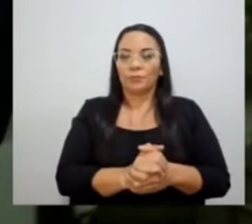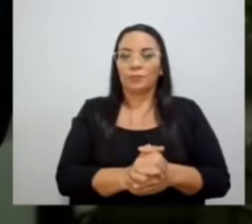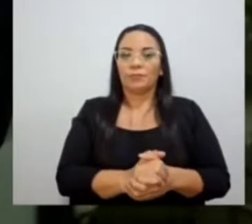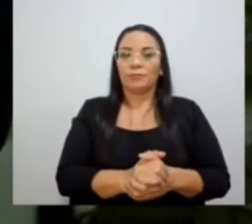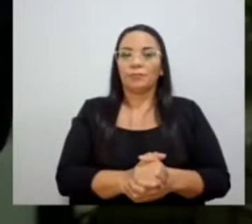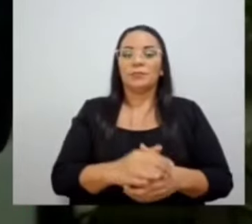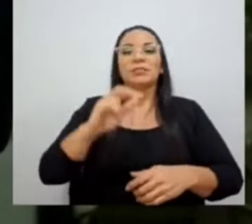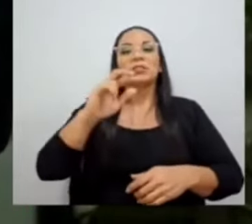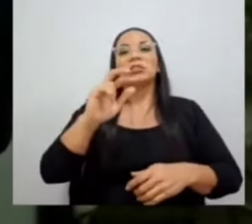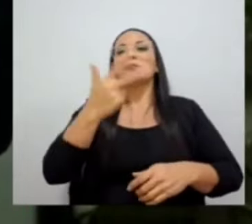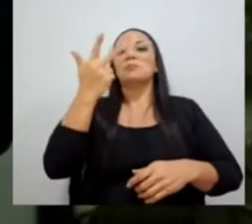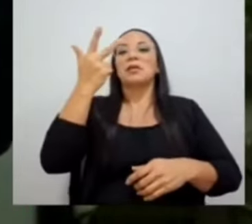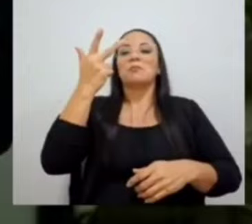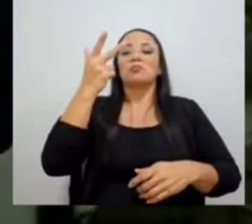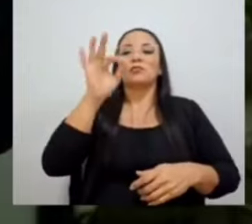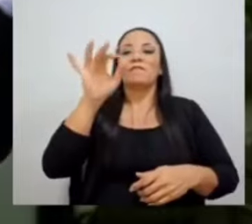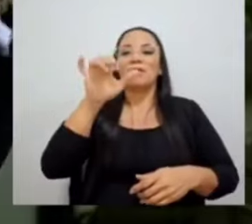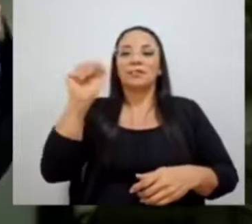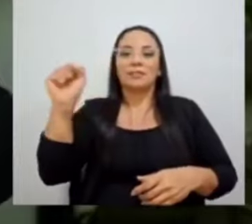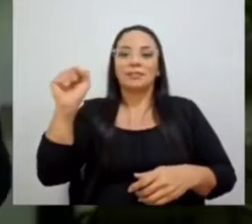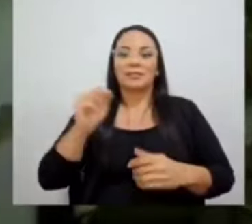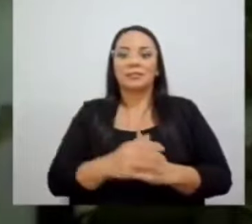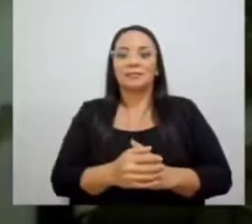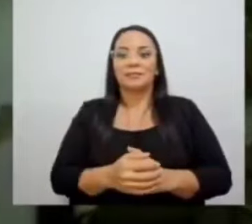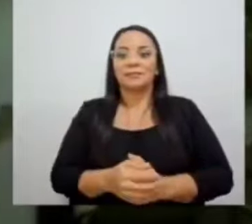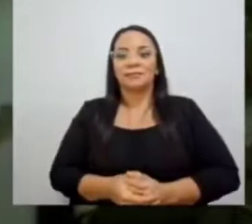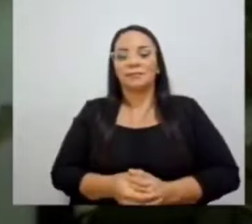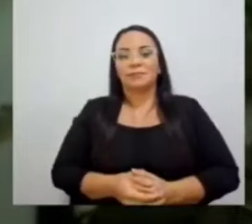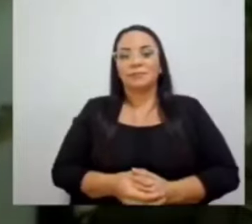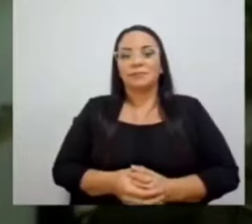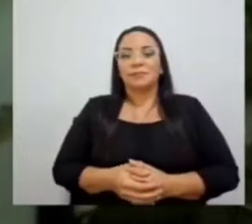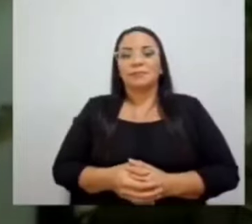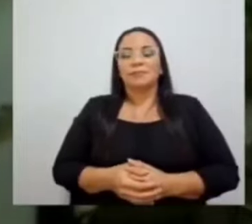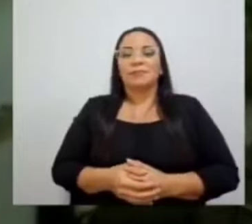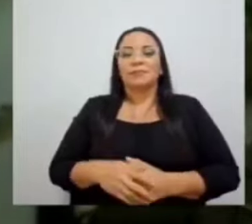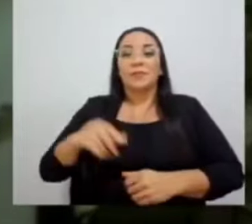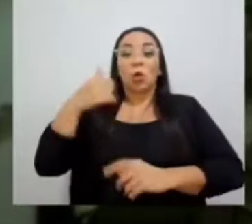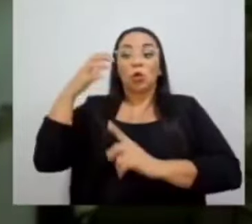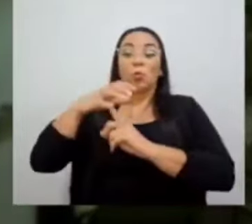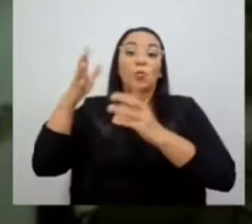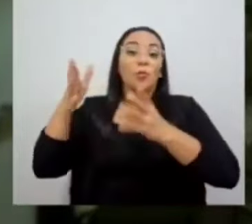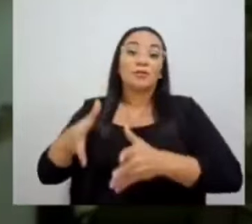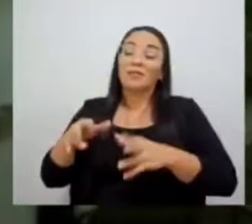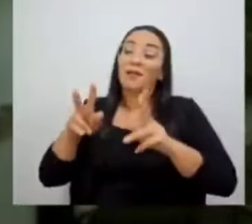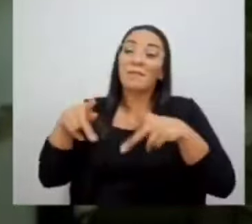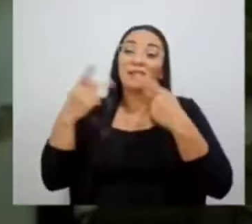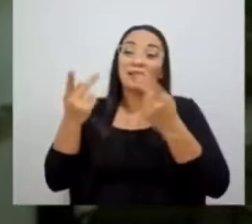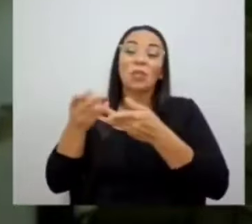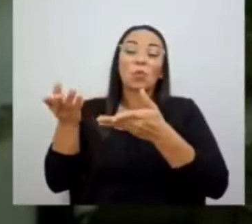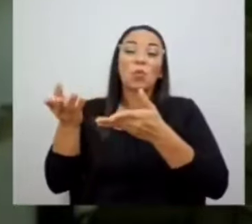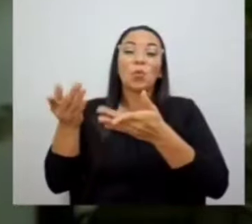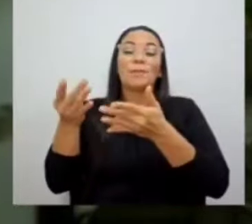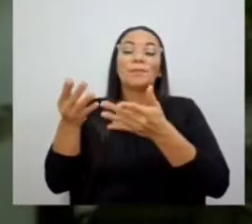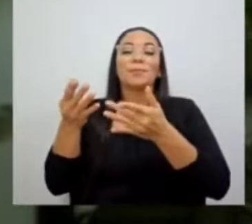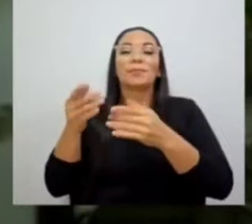Tripliquémosles el FES. Y el otro populista, porque es el partido, es